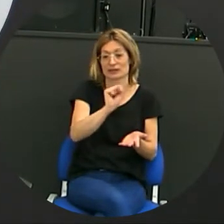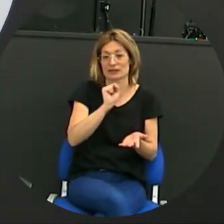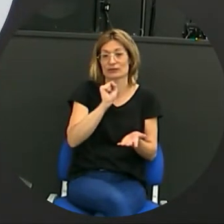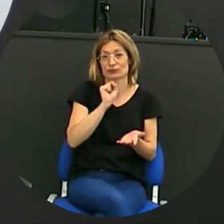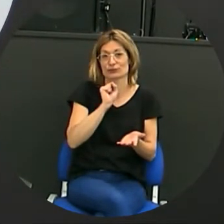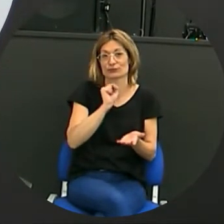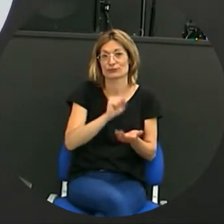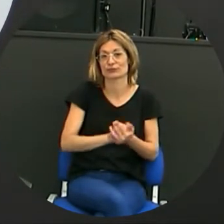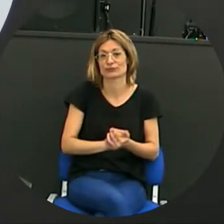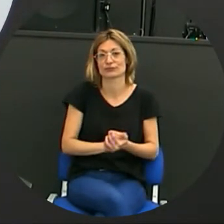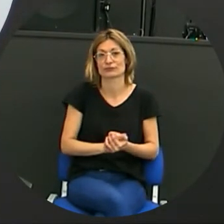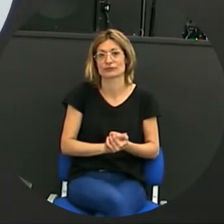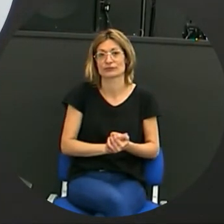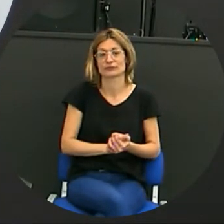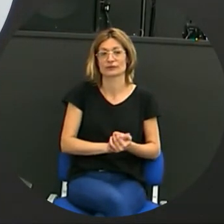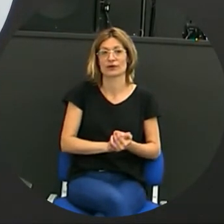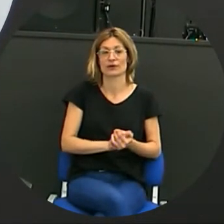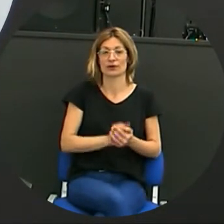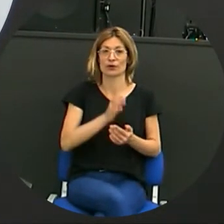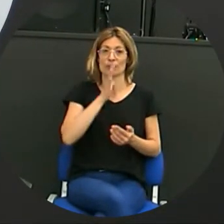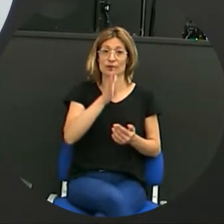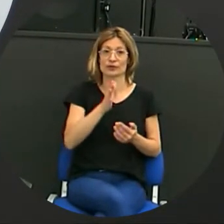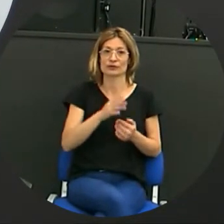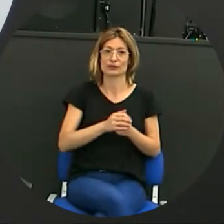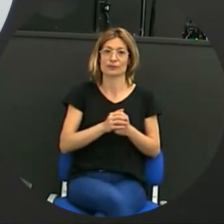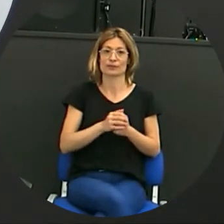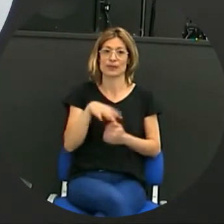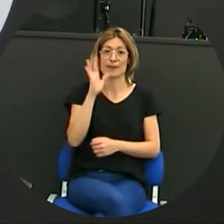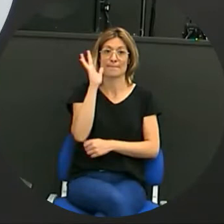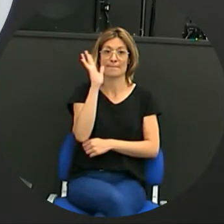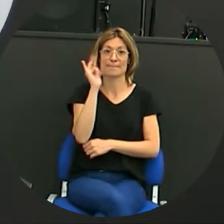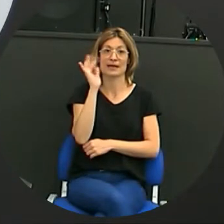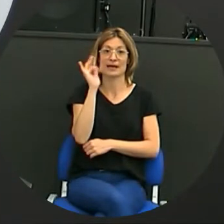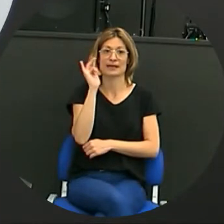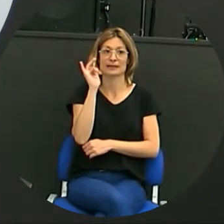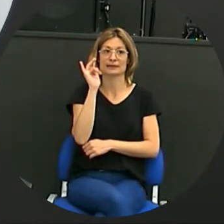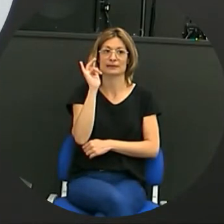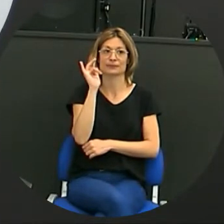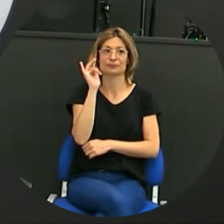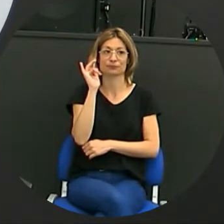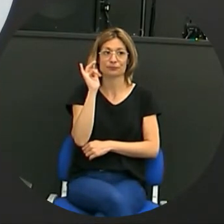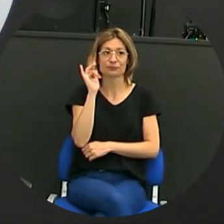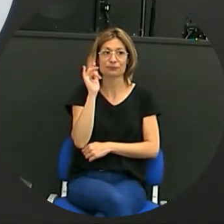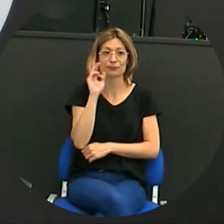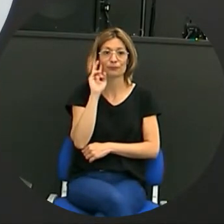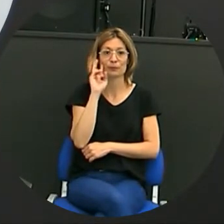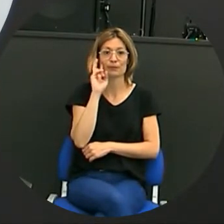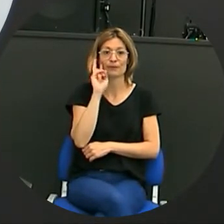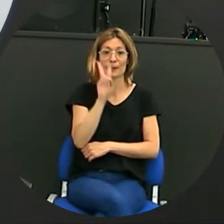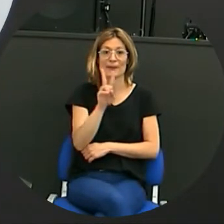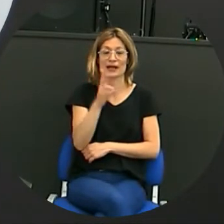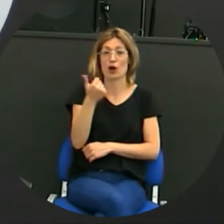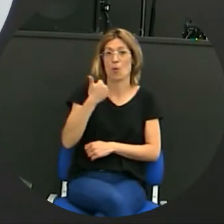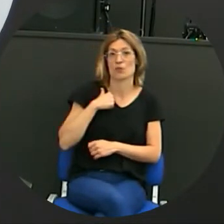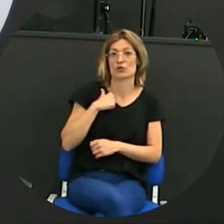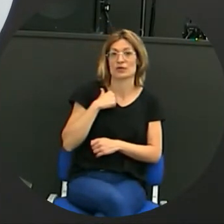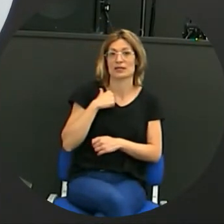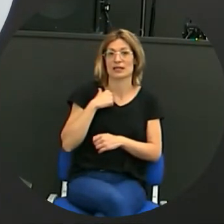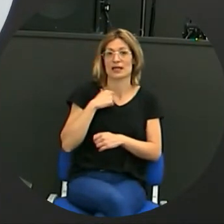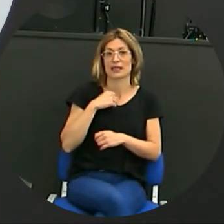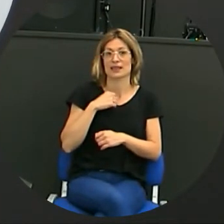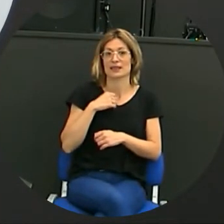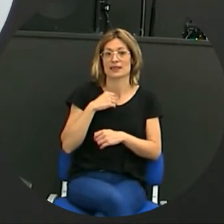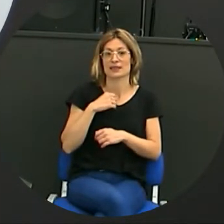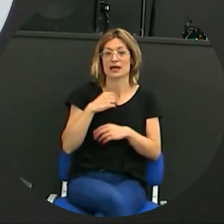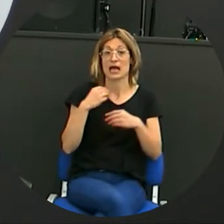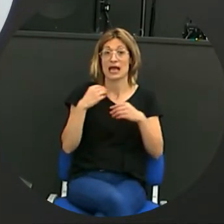impartido. Por eso, el viernes no te puedes perder la oportunidad que a través de YouTube vas a